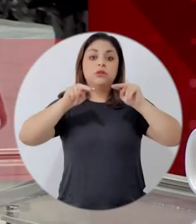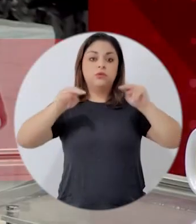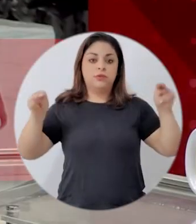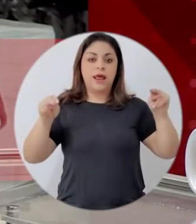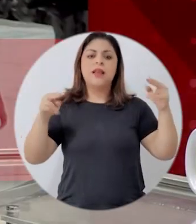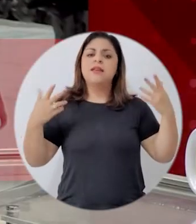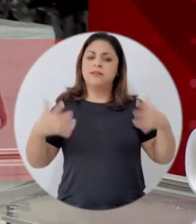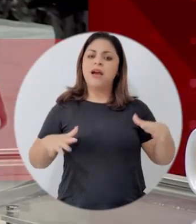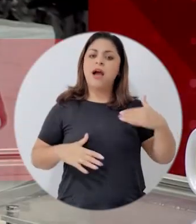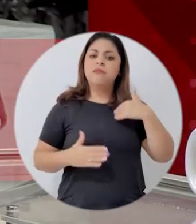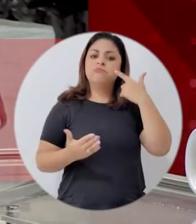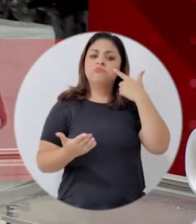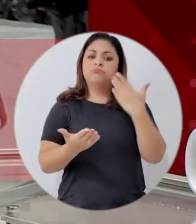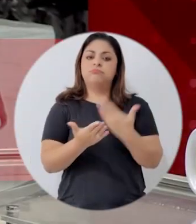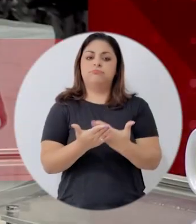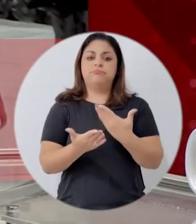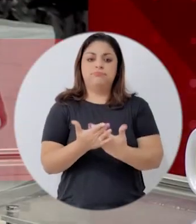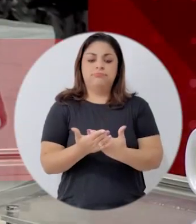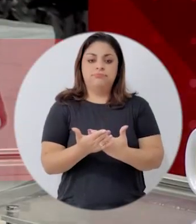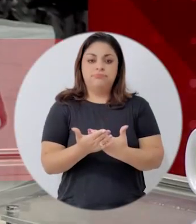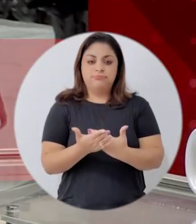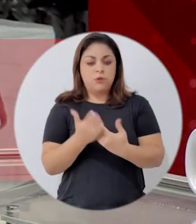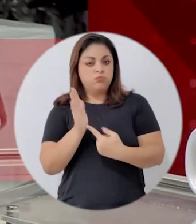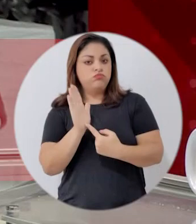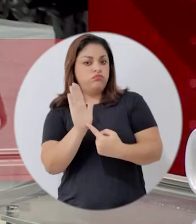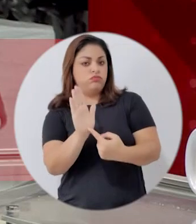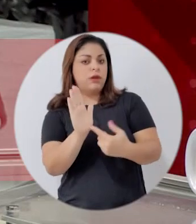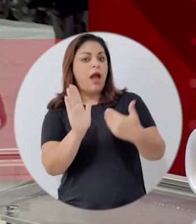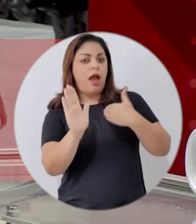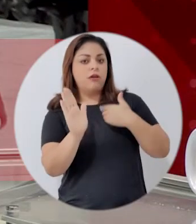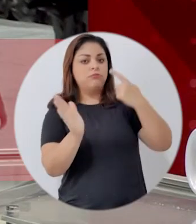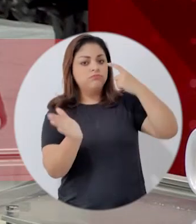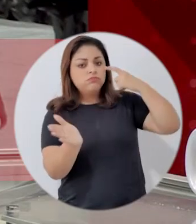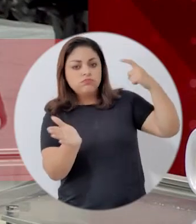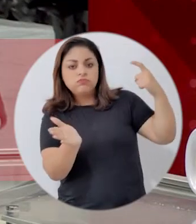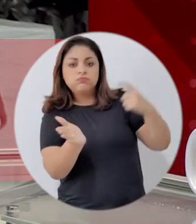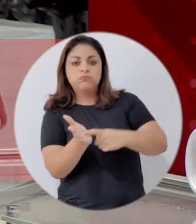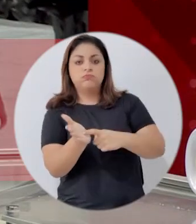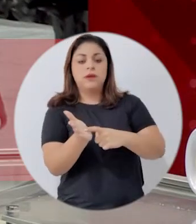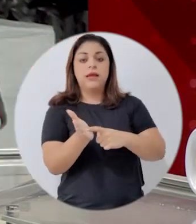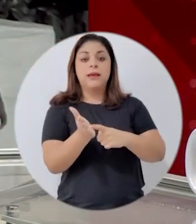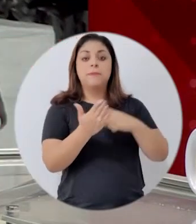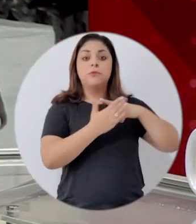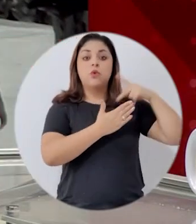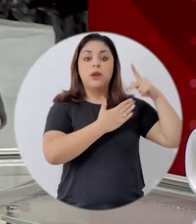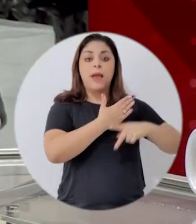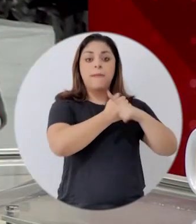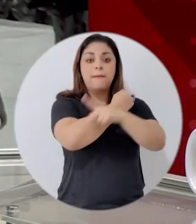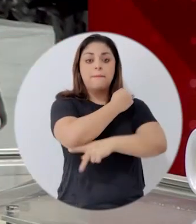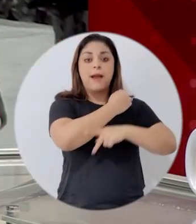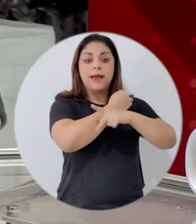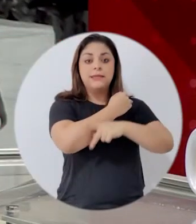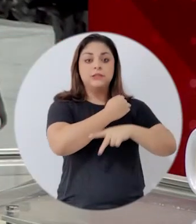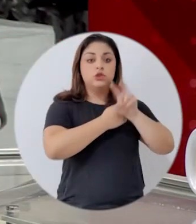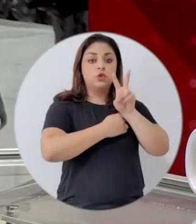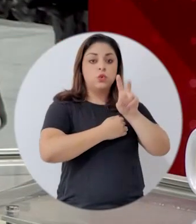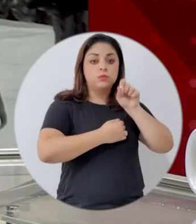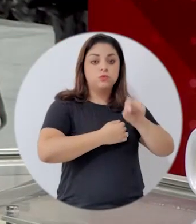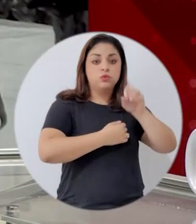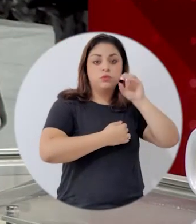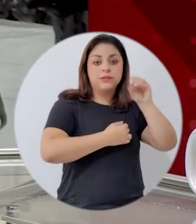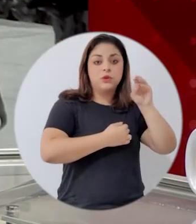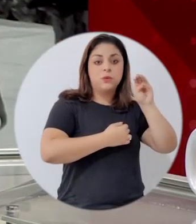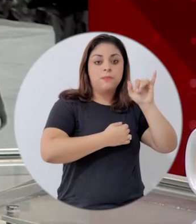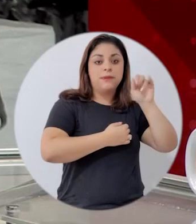de reducción demostradas. Tiene reconocimiento carbono neutralidad que otorga el programa País Carbono Neutralidad